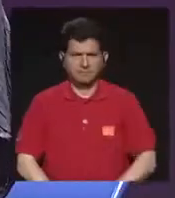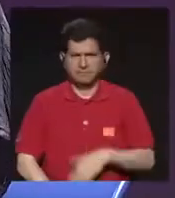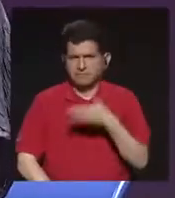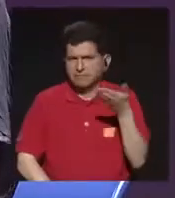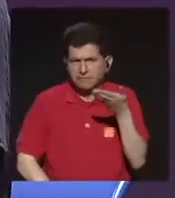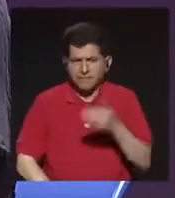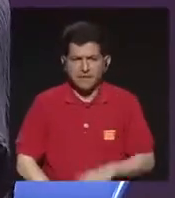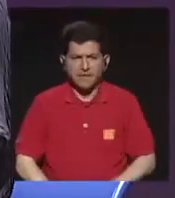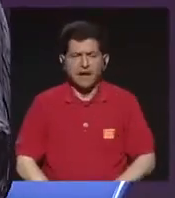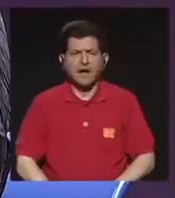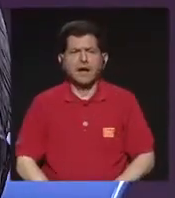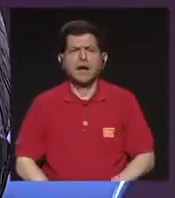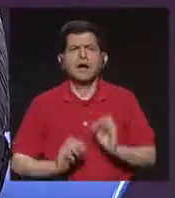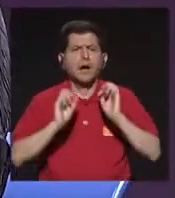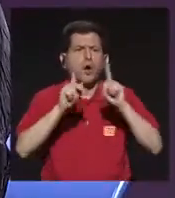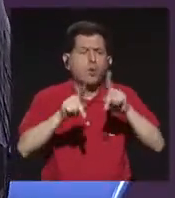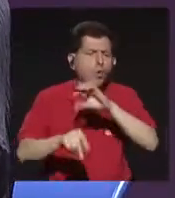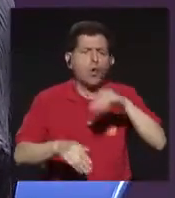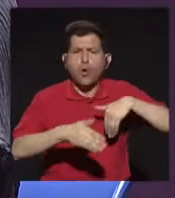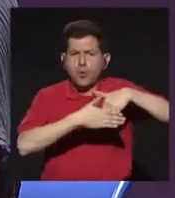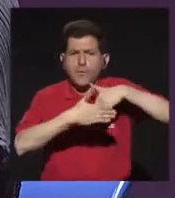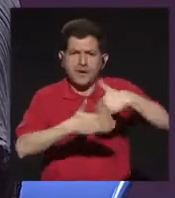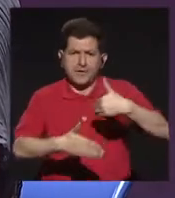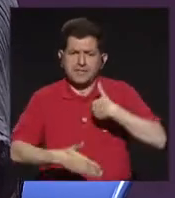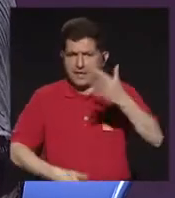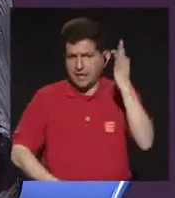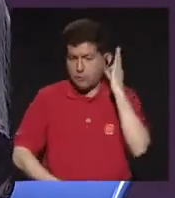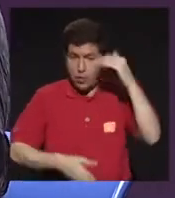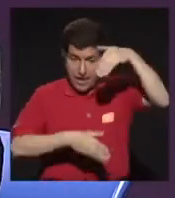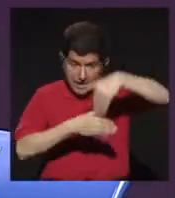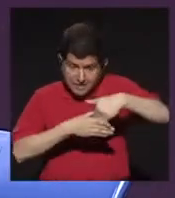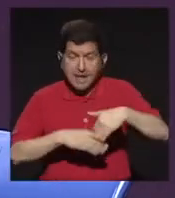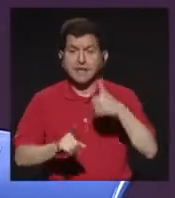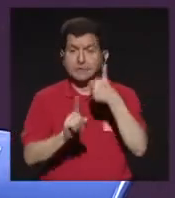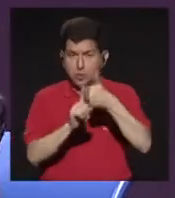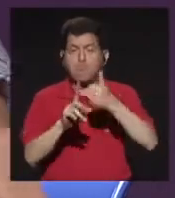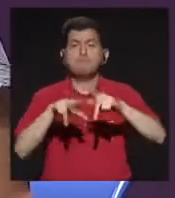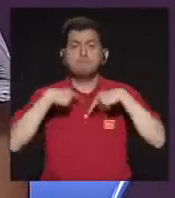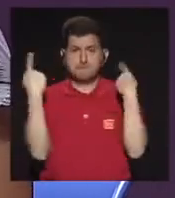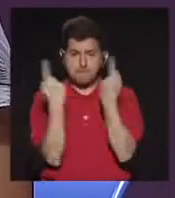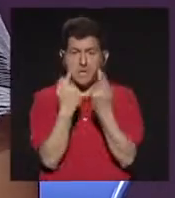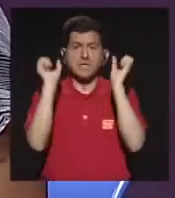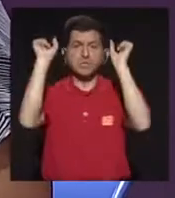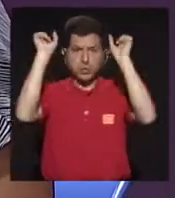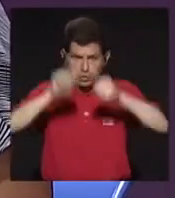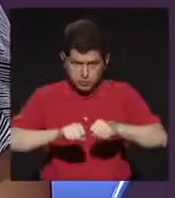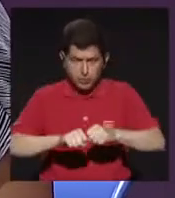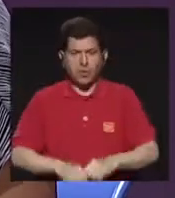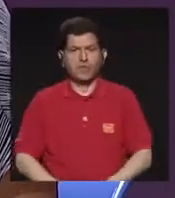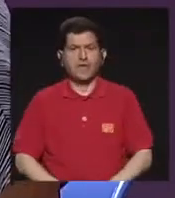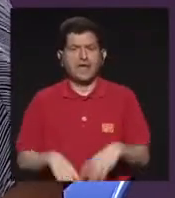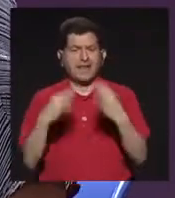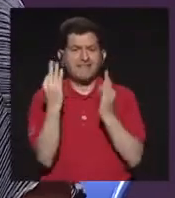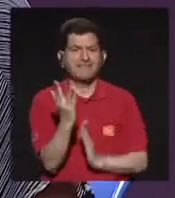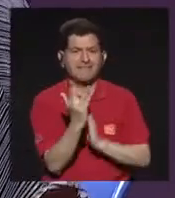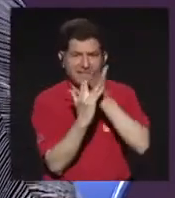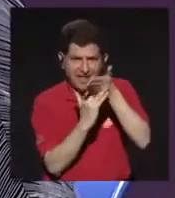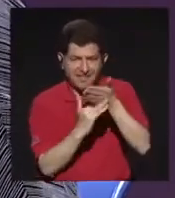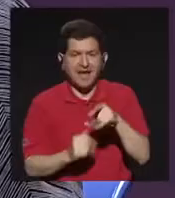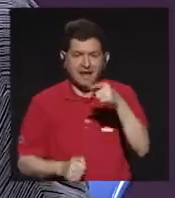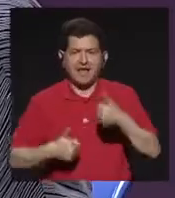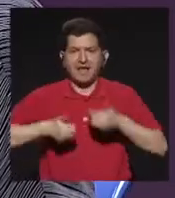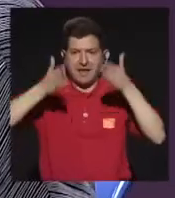conversar de qué facilidades y obstáculos encuentran las mujeres dentro de los propios partidos para poder al menos acceder a